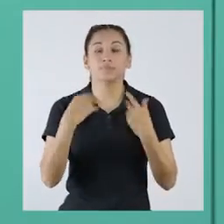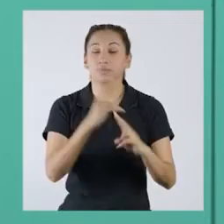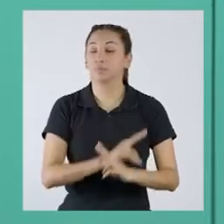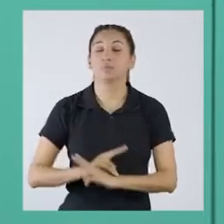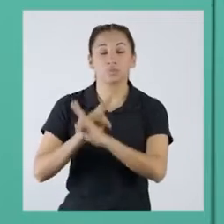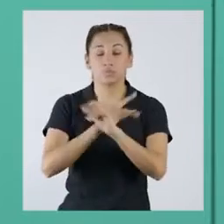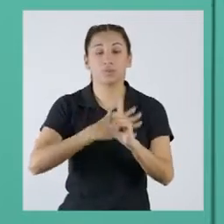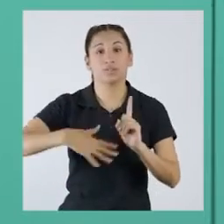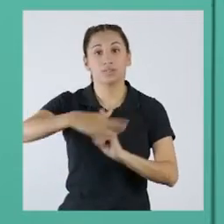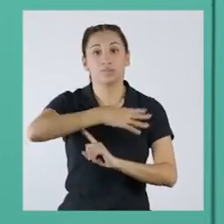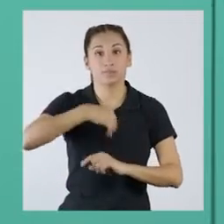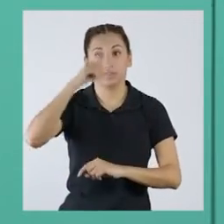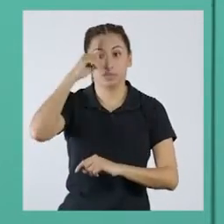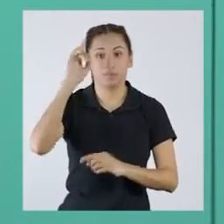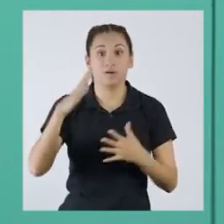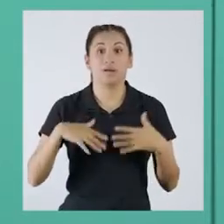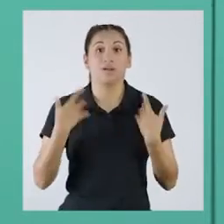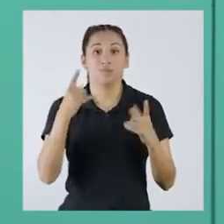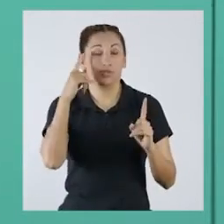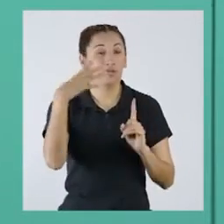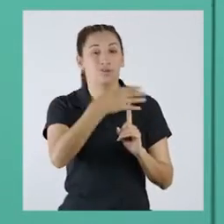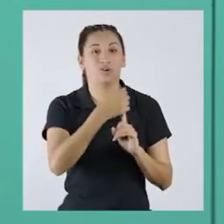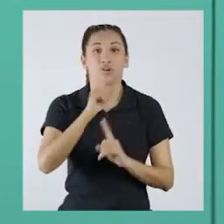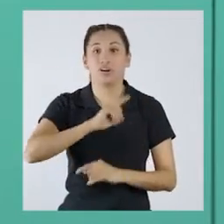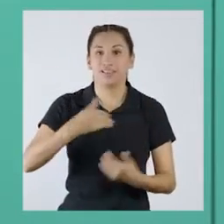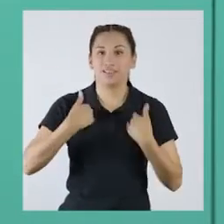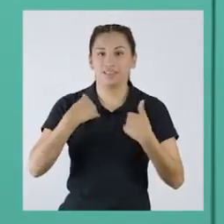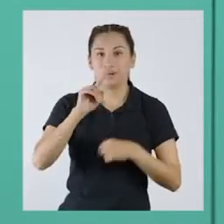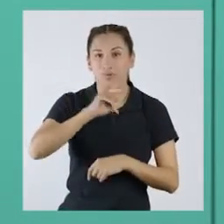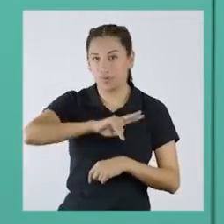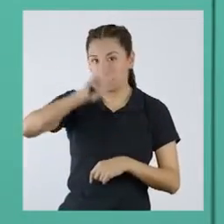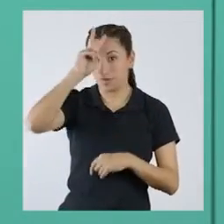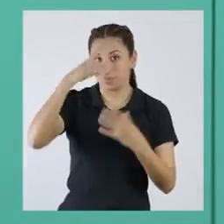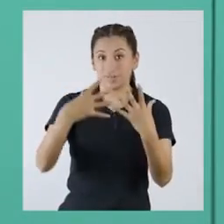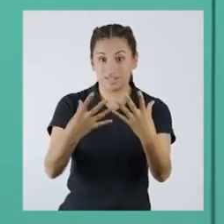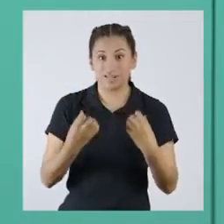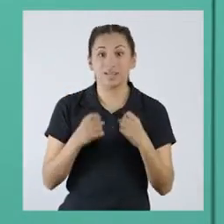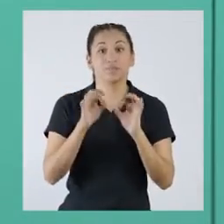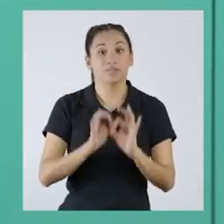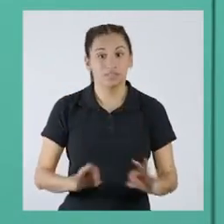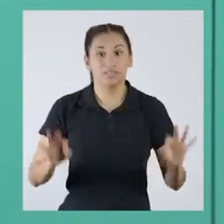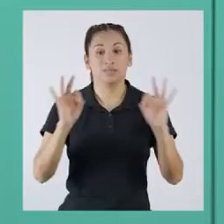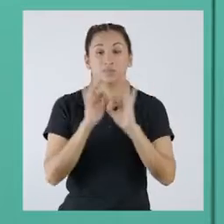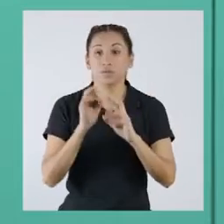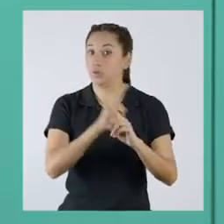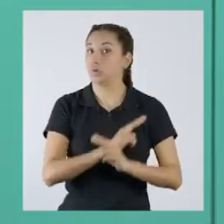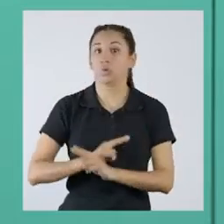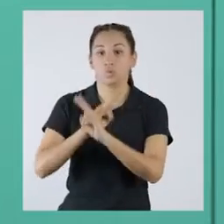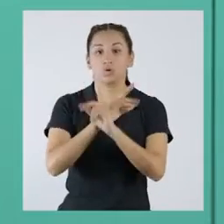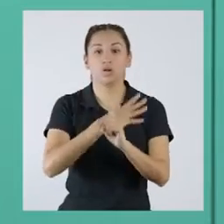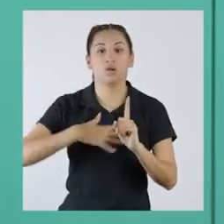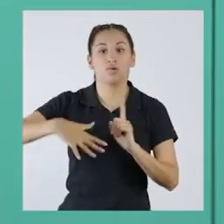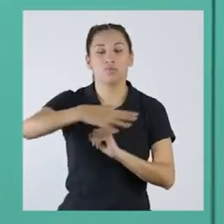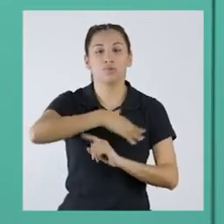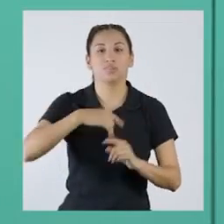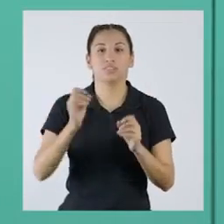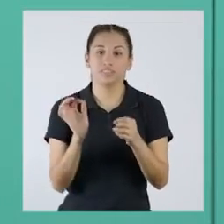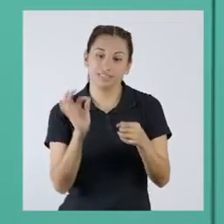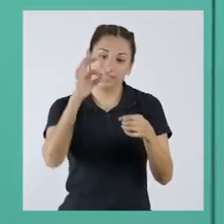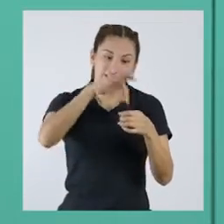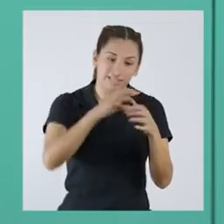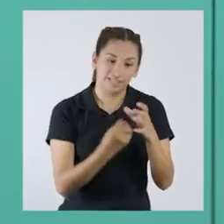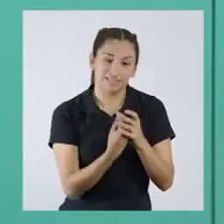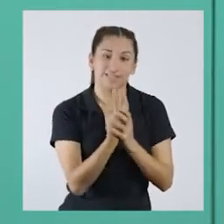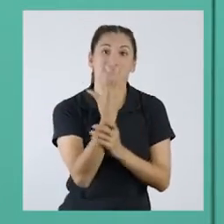debemos cuidar el medio ambiente para lograr tener el Perú que queremos. Es muy importante cuidar nuestros bosques